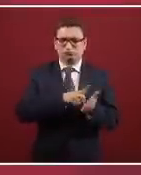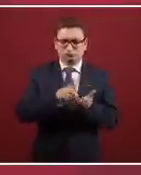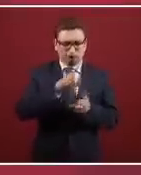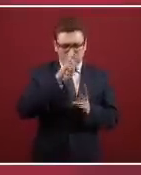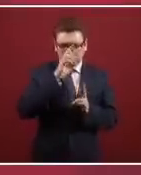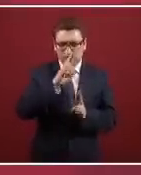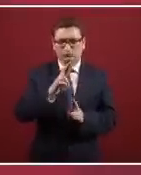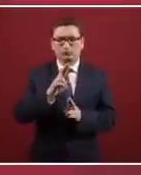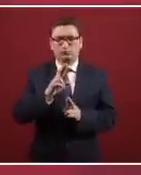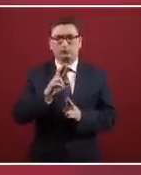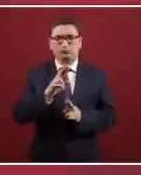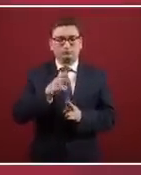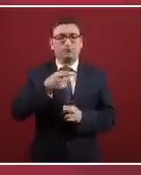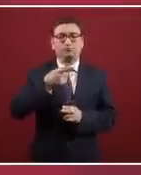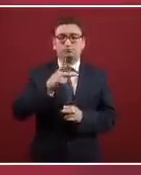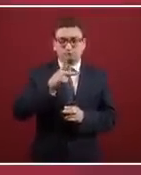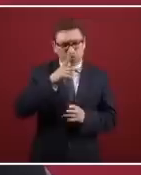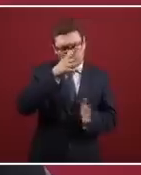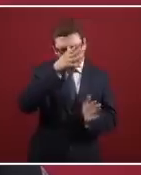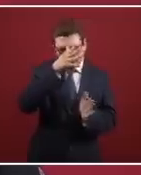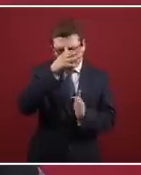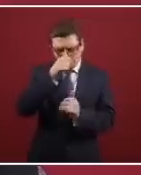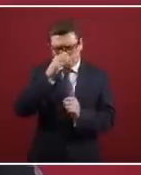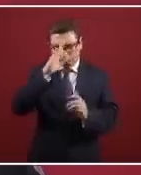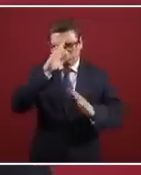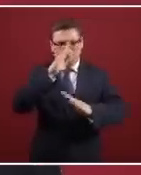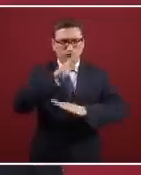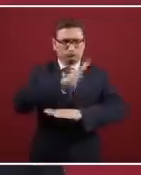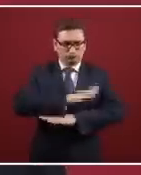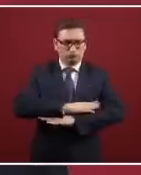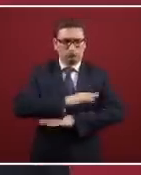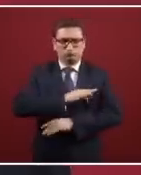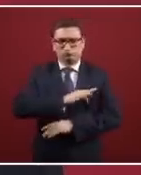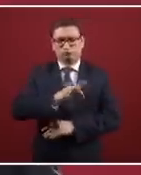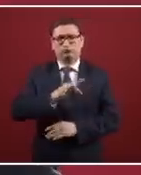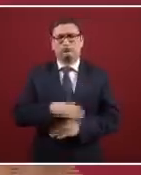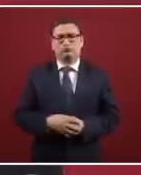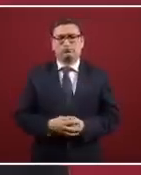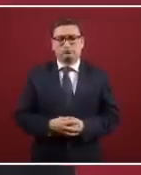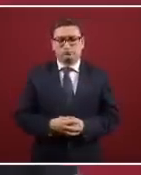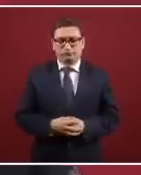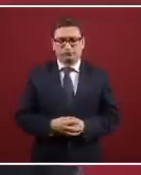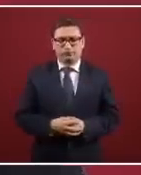se busque un acuerdo. Si no